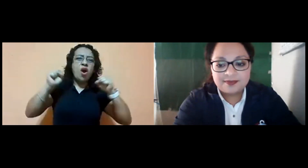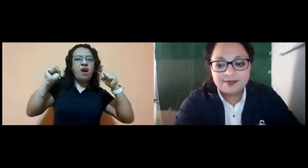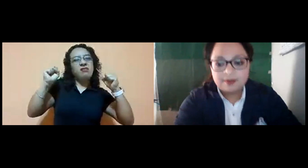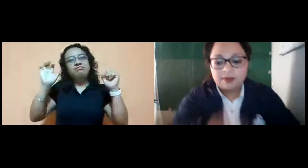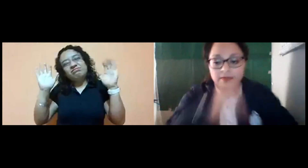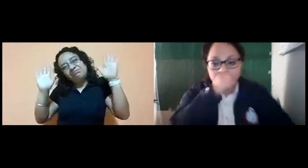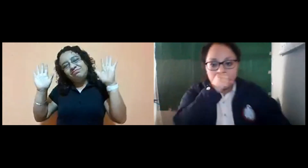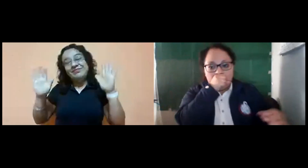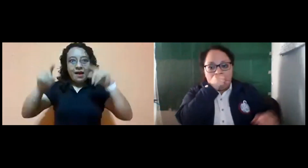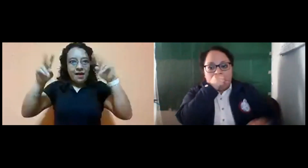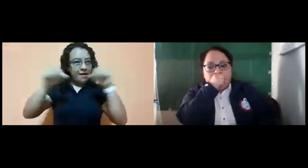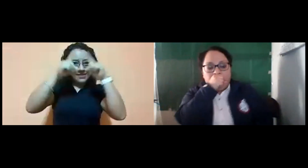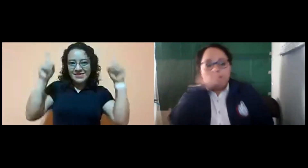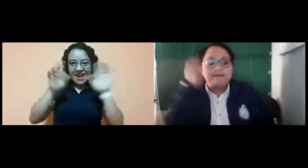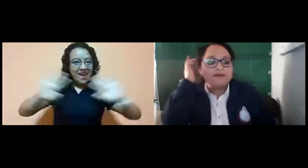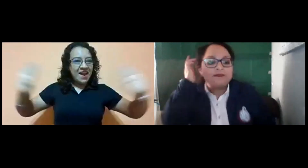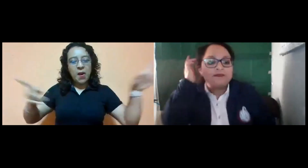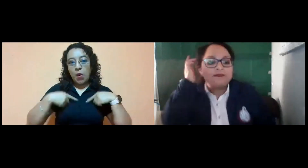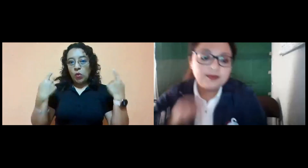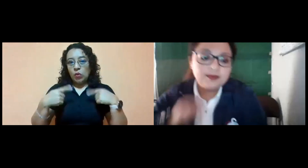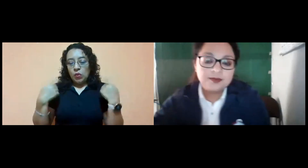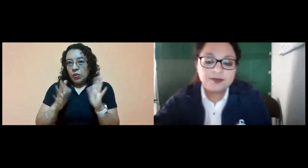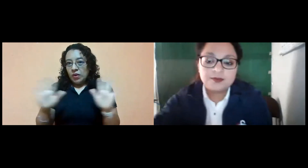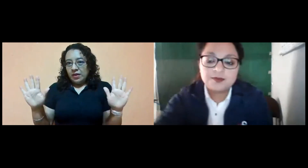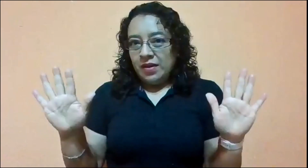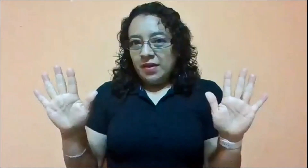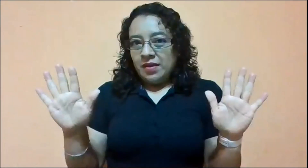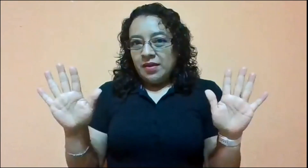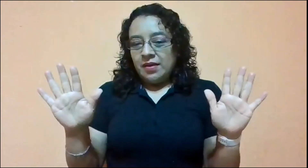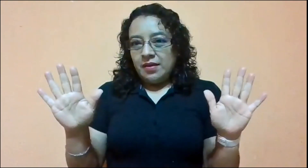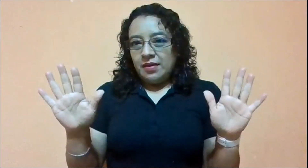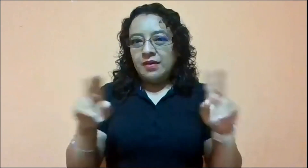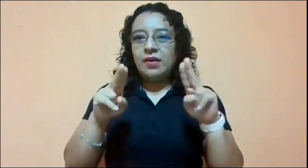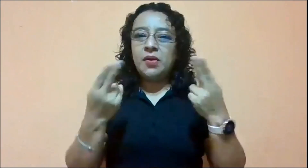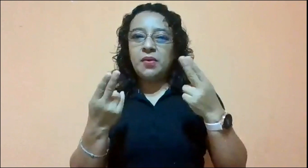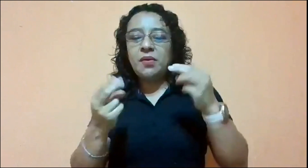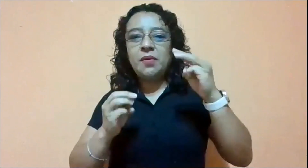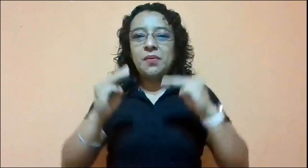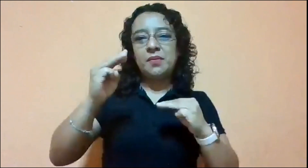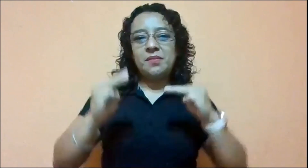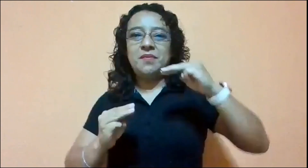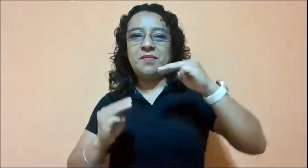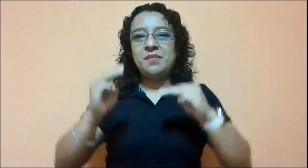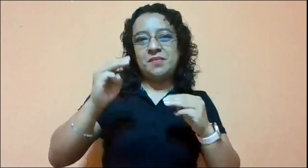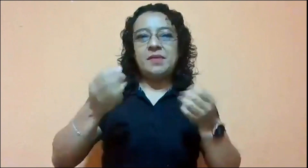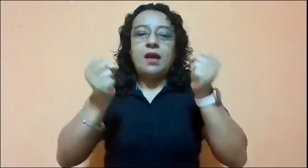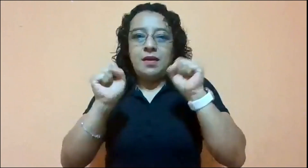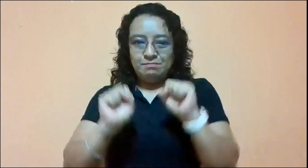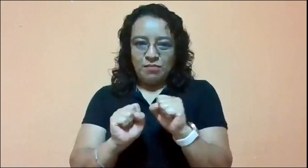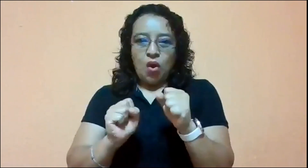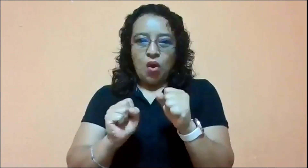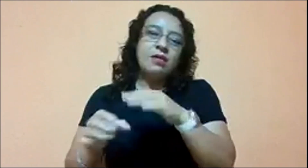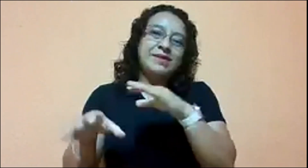de nuestros lugares y hacer unos pequeños movimientos para poder poner en